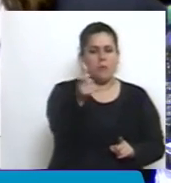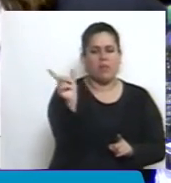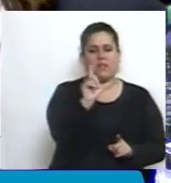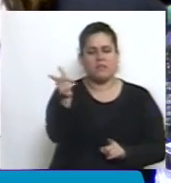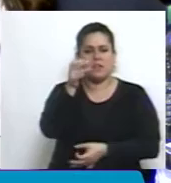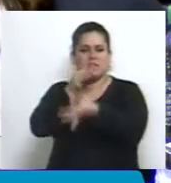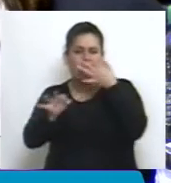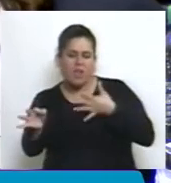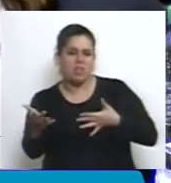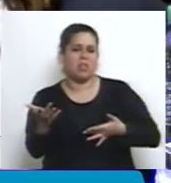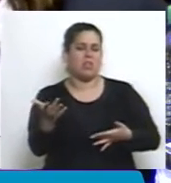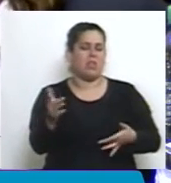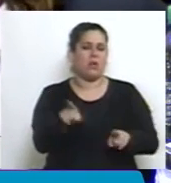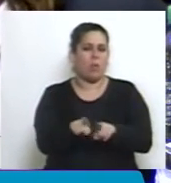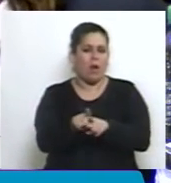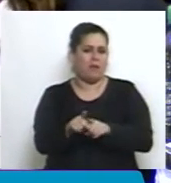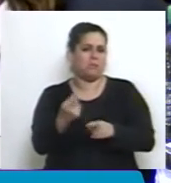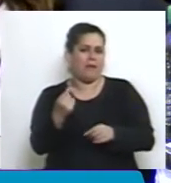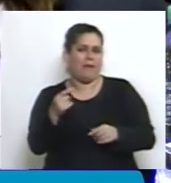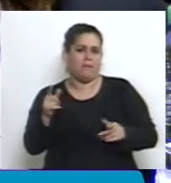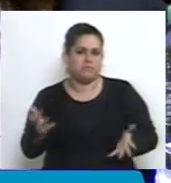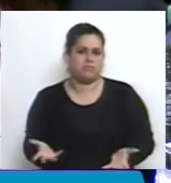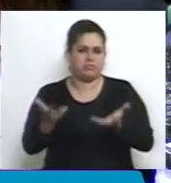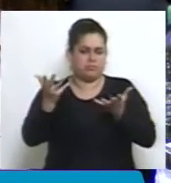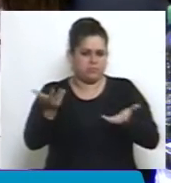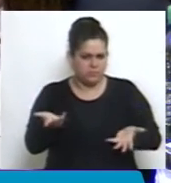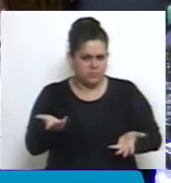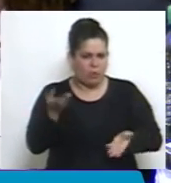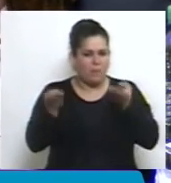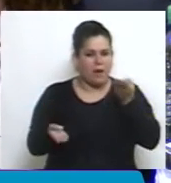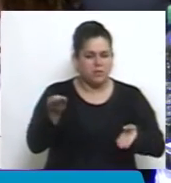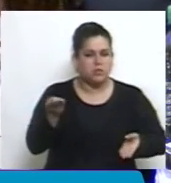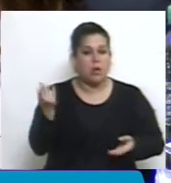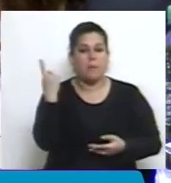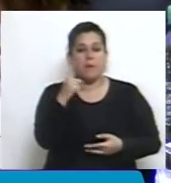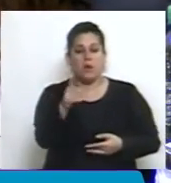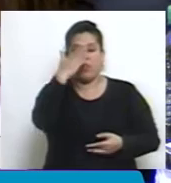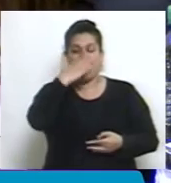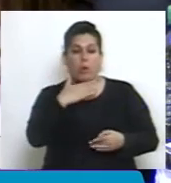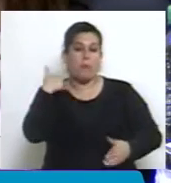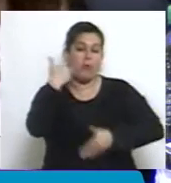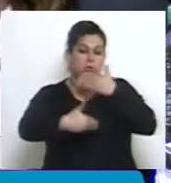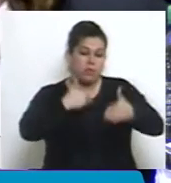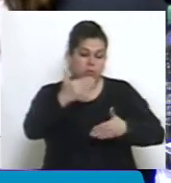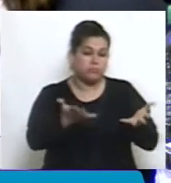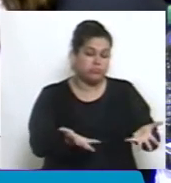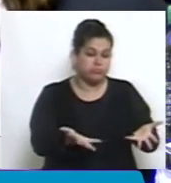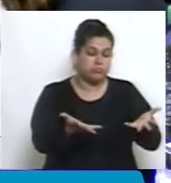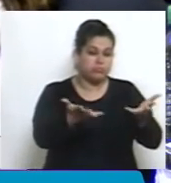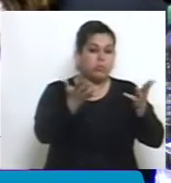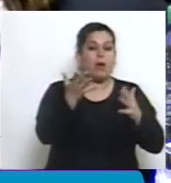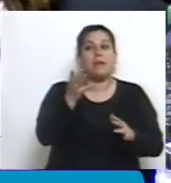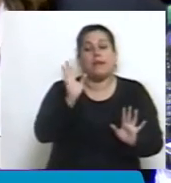le permitieron iniciar un proceso de crecimiento. Pero después de ese proceso de crecimiento que